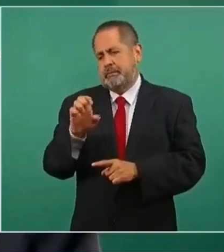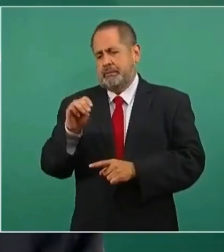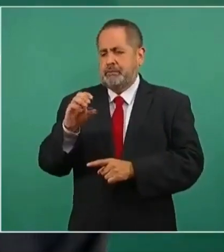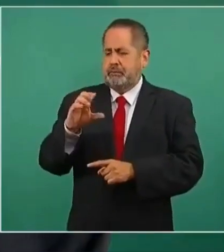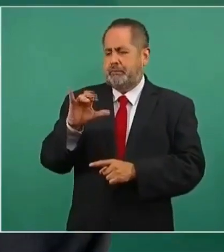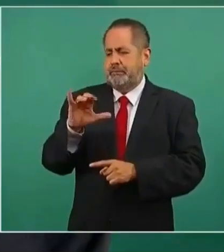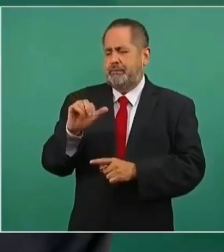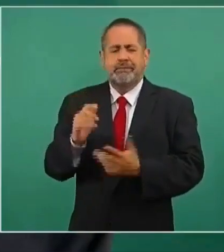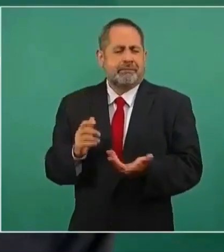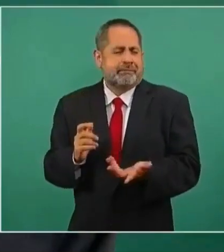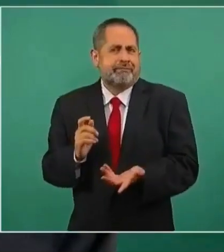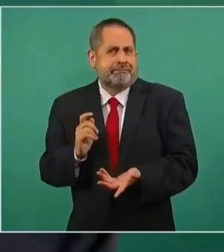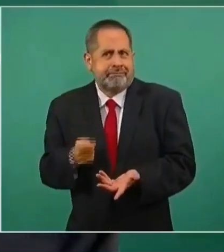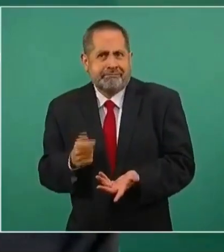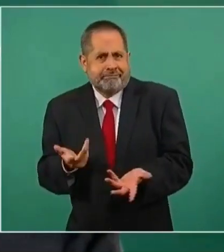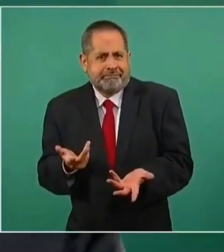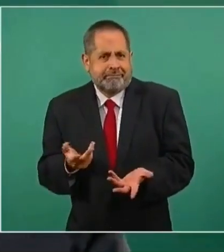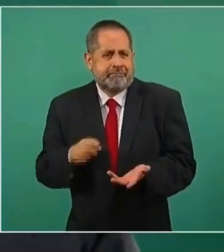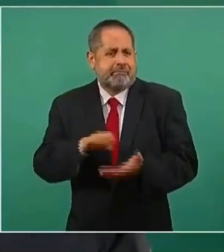estaríamos hablando